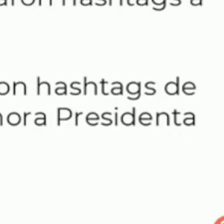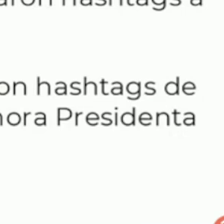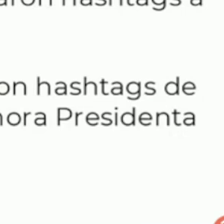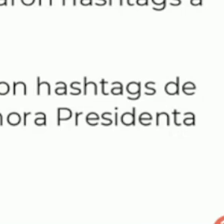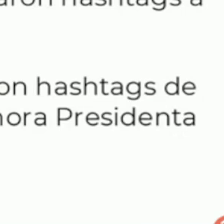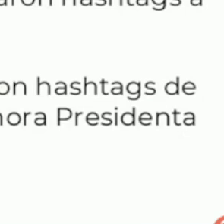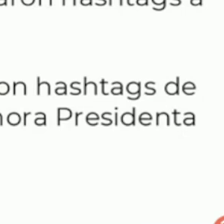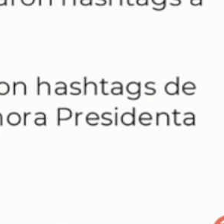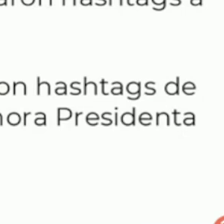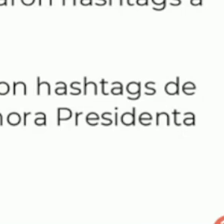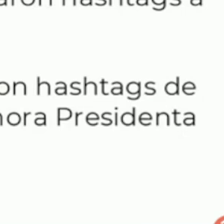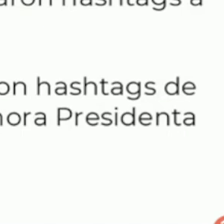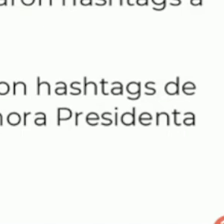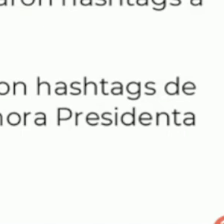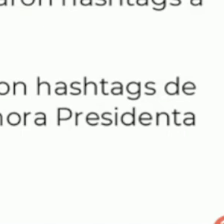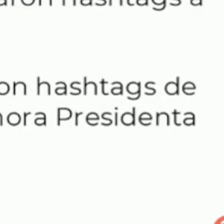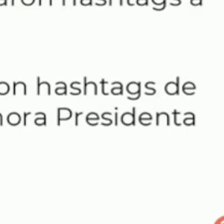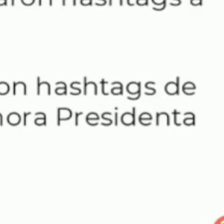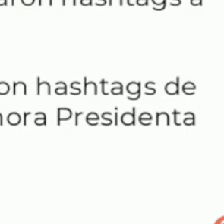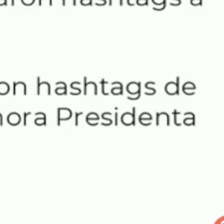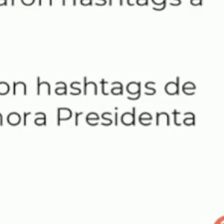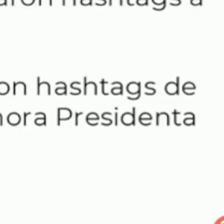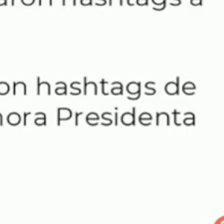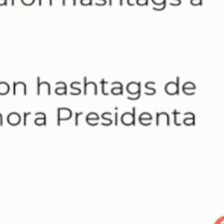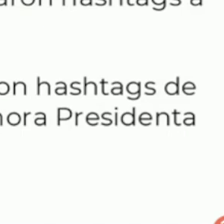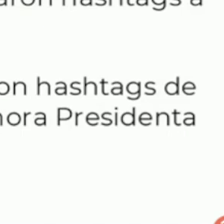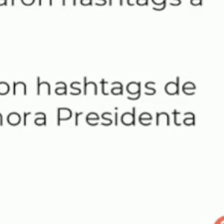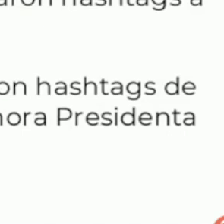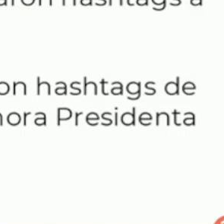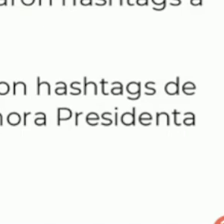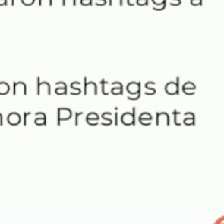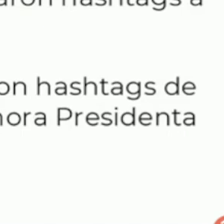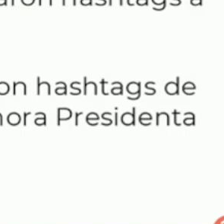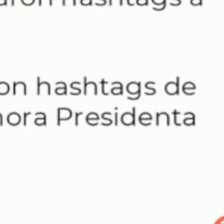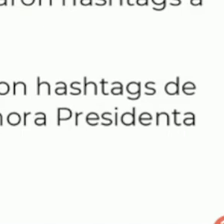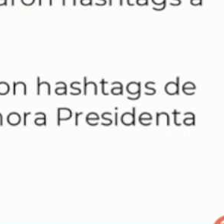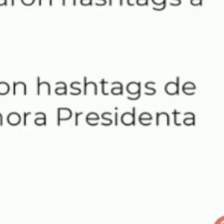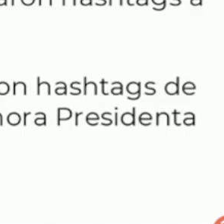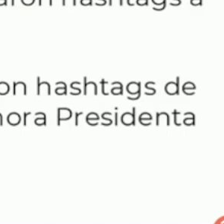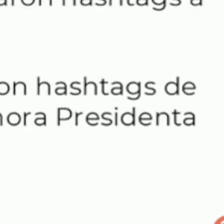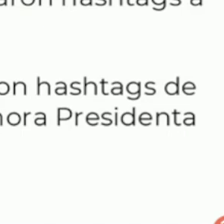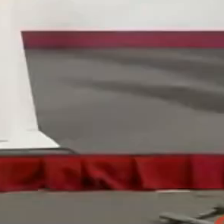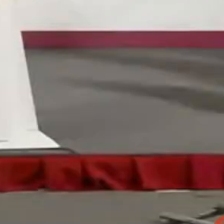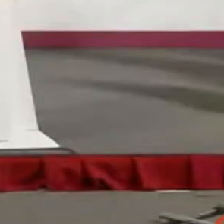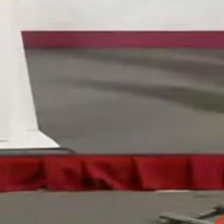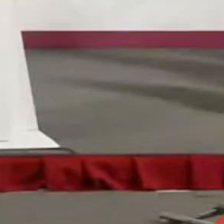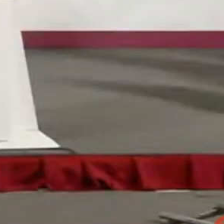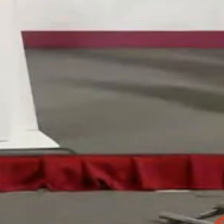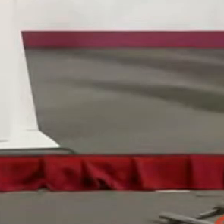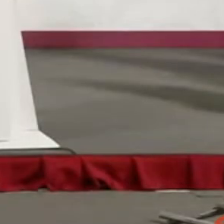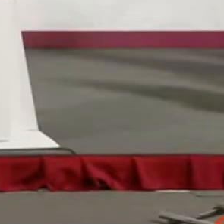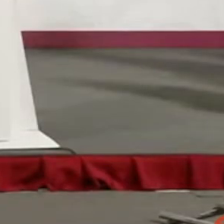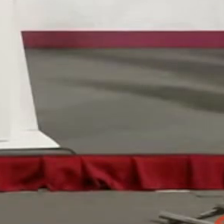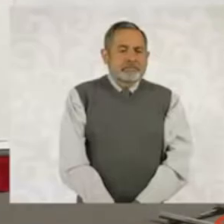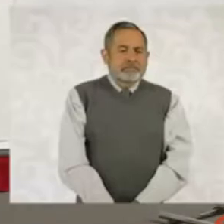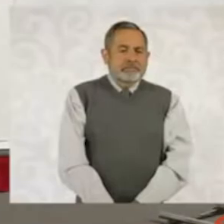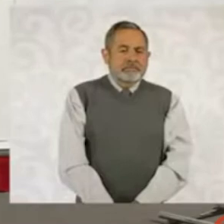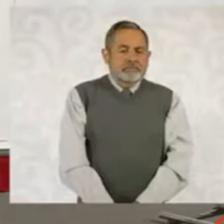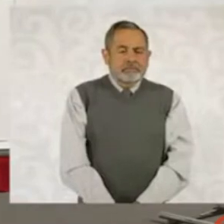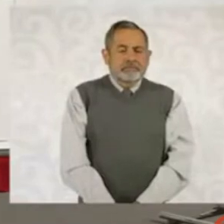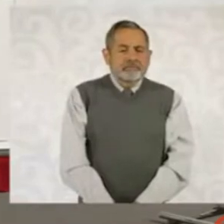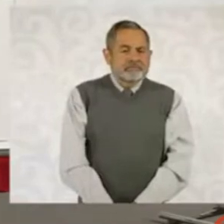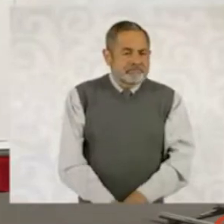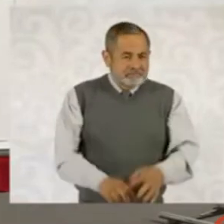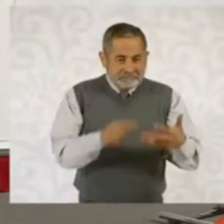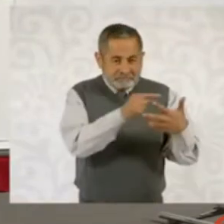el entonces presidente López Obrador y ahora contra la presidenta Claudia Sheinbaum, y estas cuentas